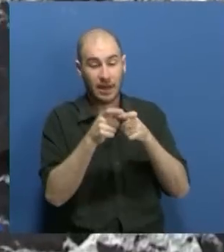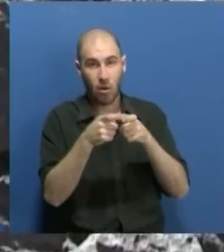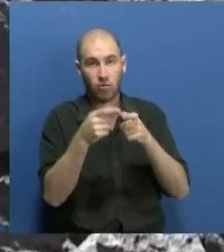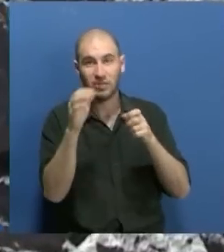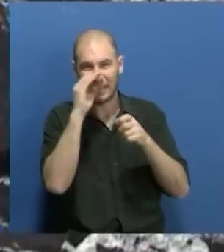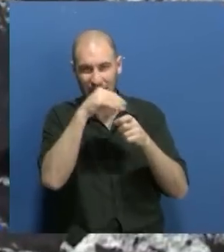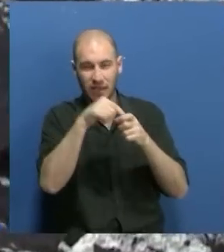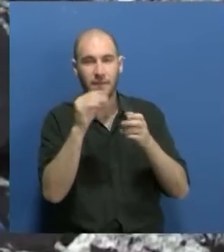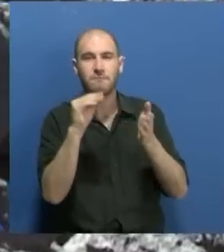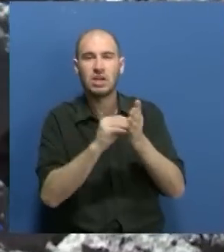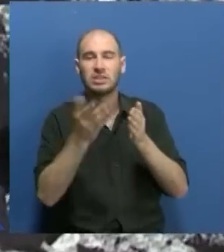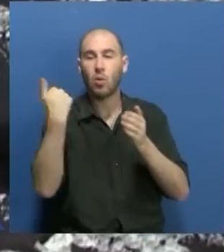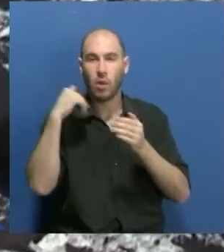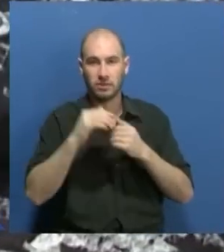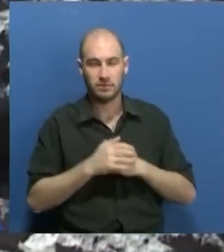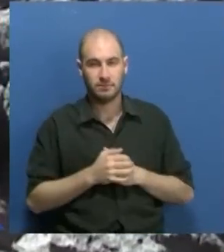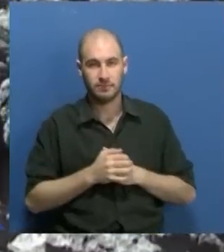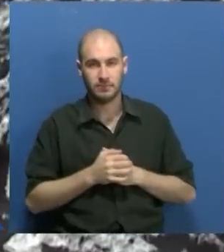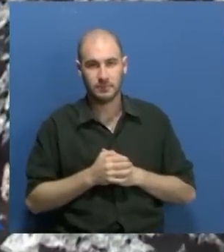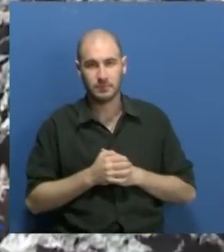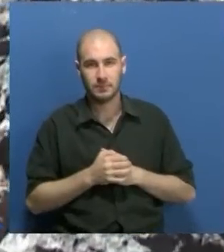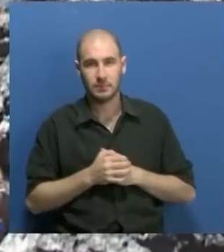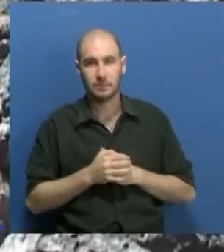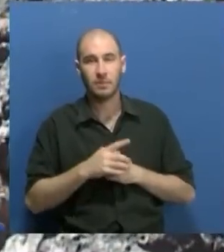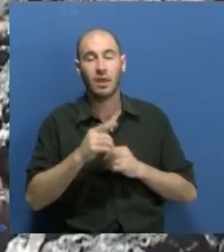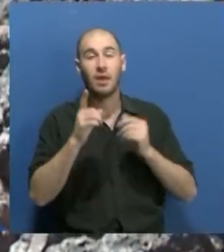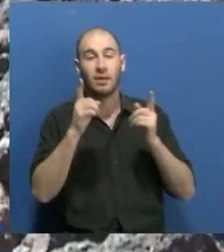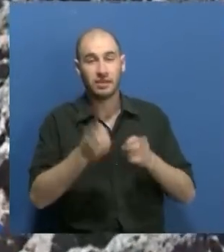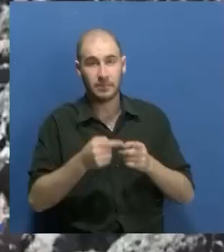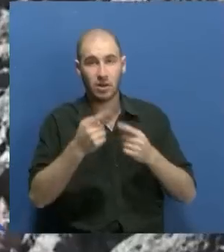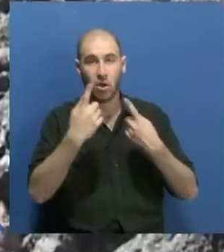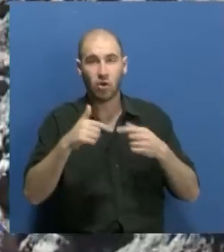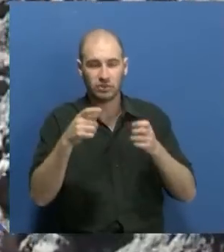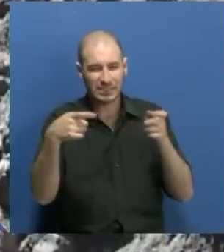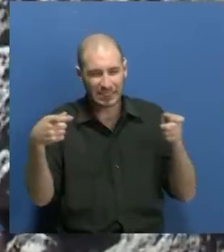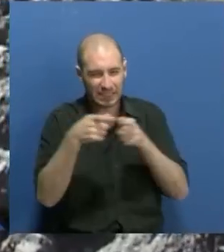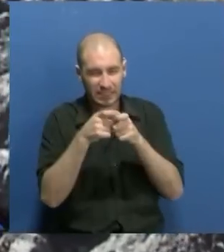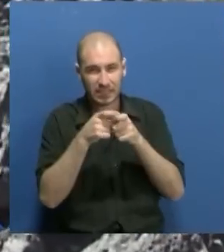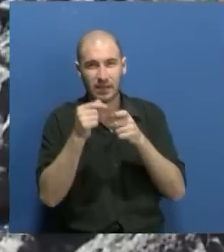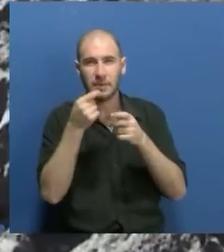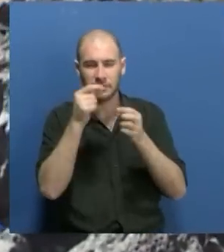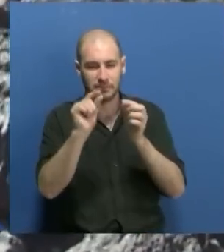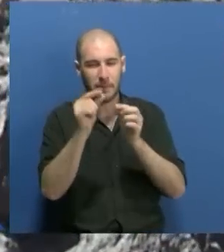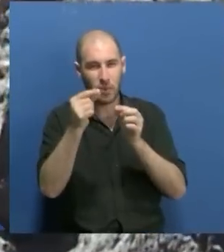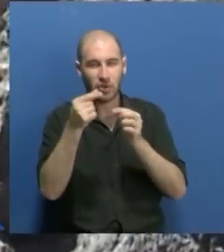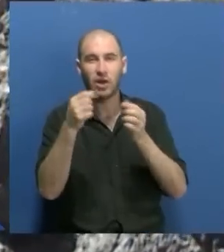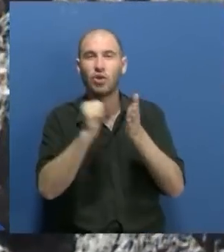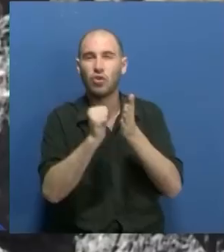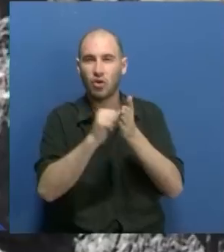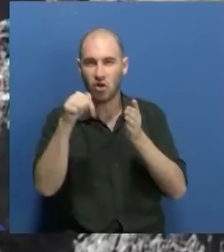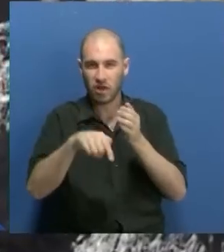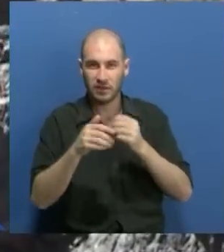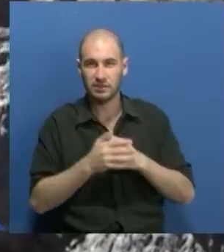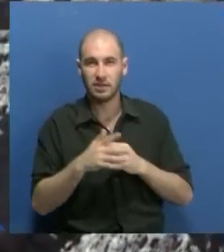hacer los fechados después radiocarbónicos. Y recuperamos microlascas, que son pedacitos muy chiquitos de roca, que han